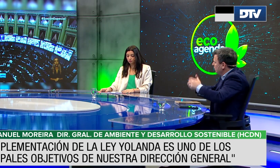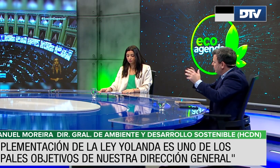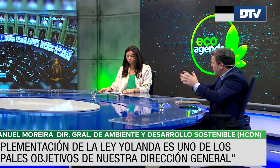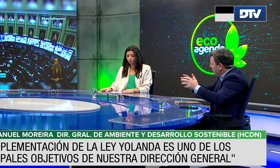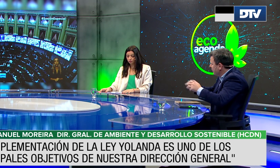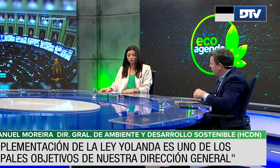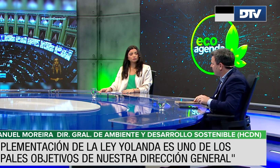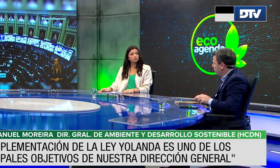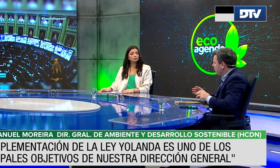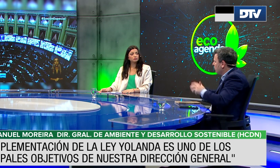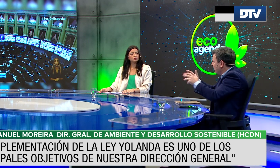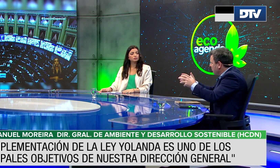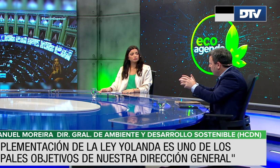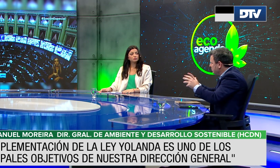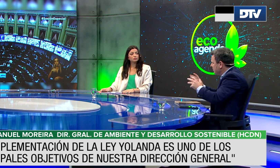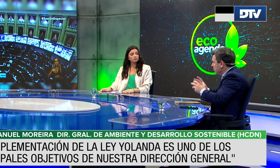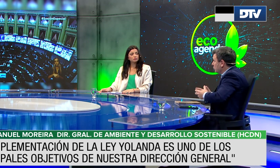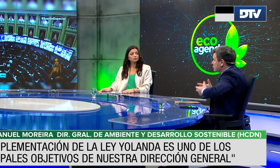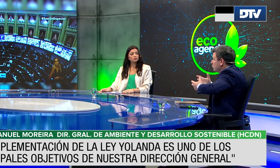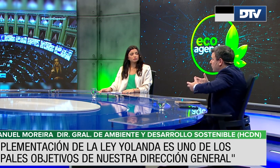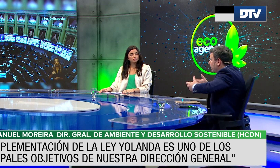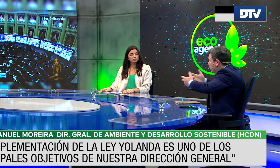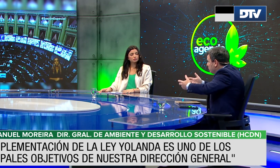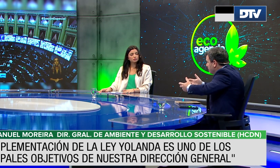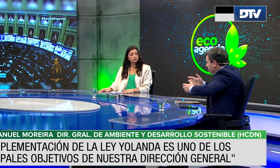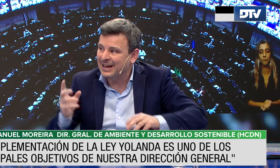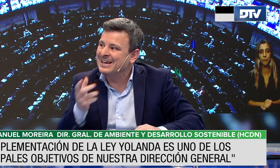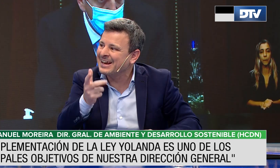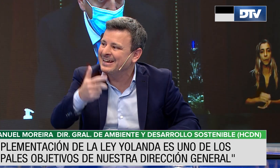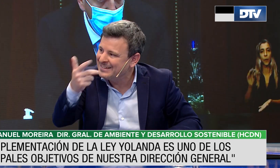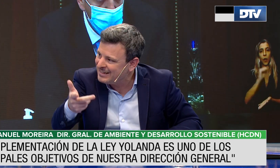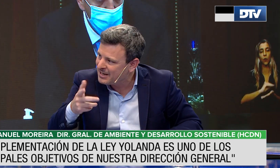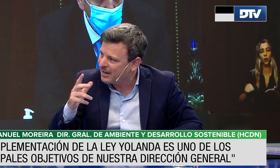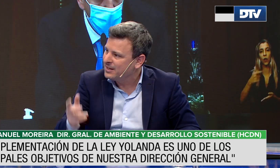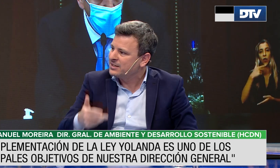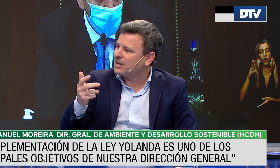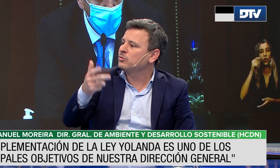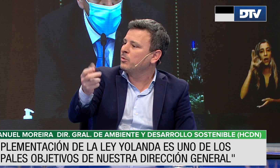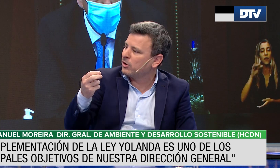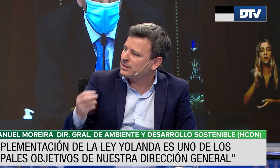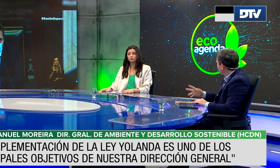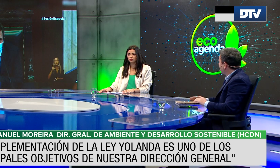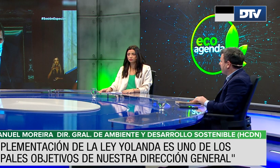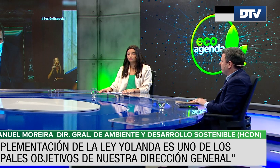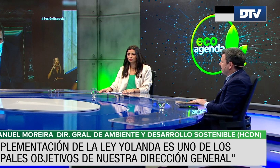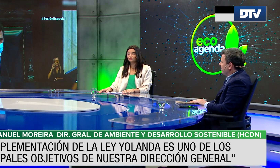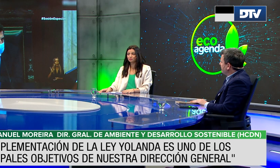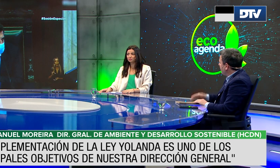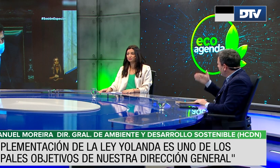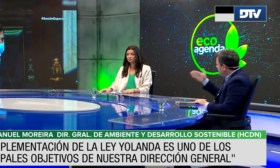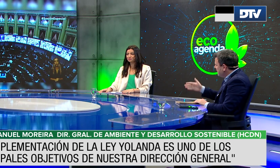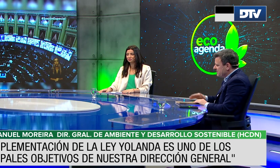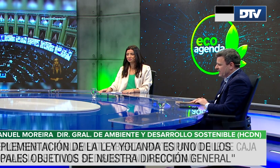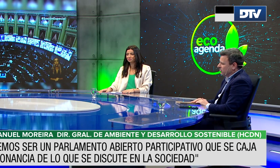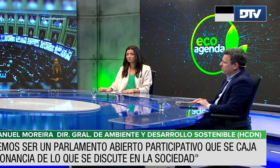72, digo, después del informe del Club de Roma, Estocolmo 72, surge la cuestión ambiental y Argentina, ya su gobierno estaba trabajando en la